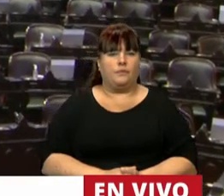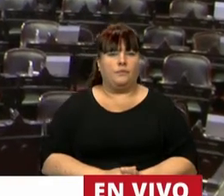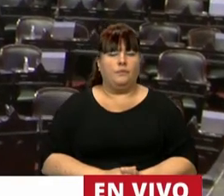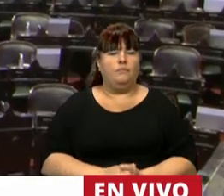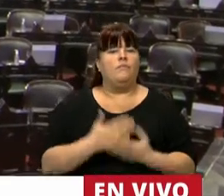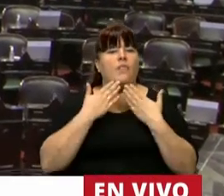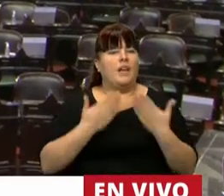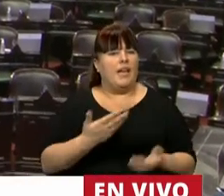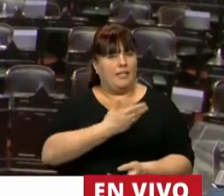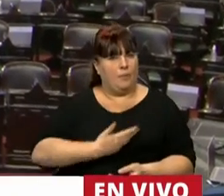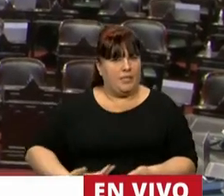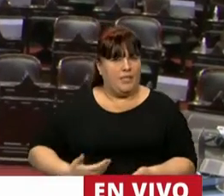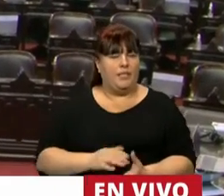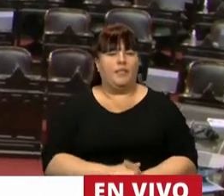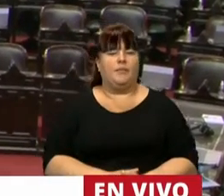Gracias, presidente.